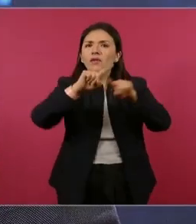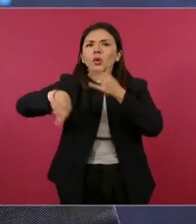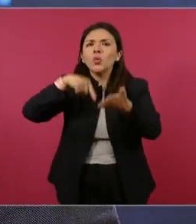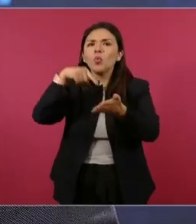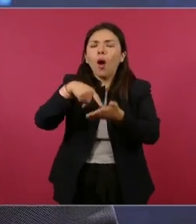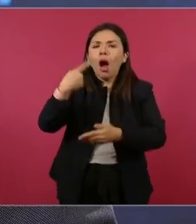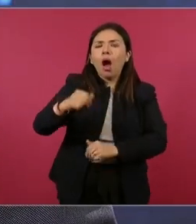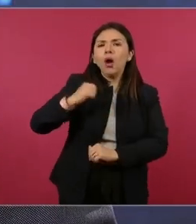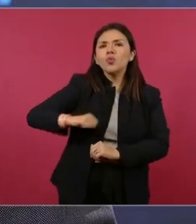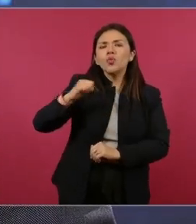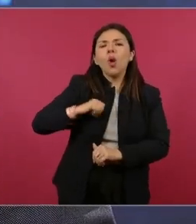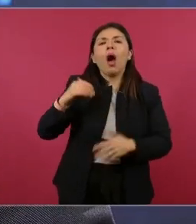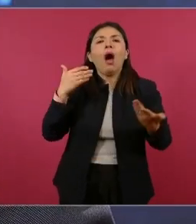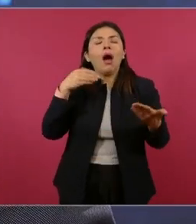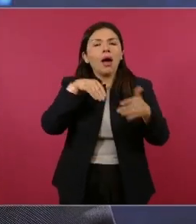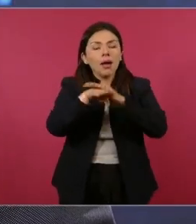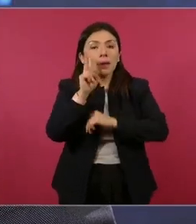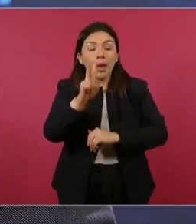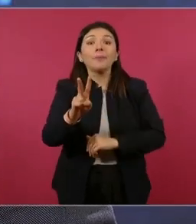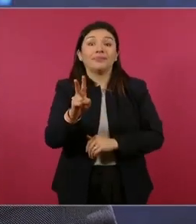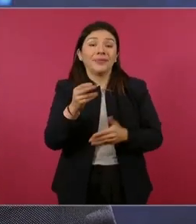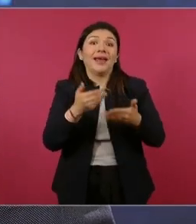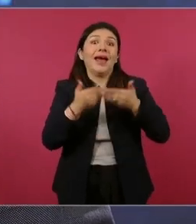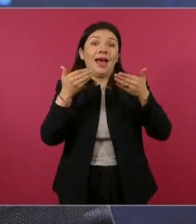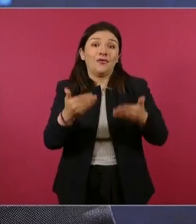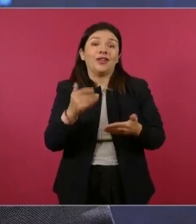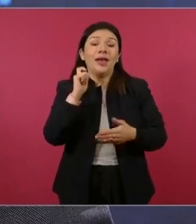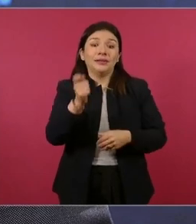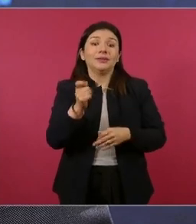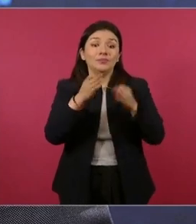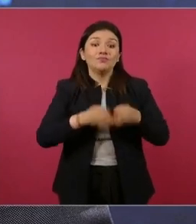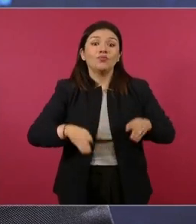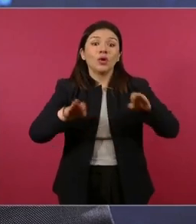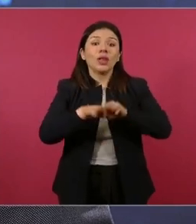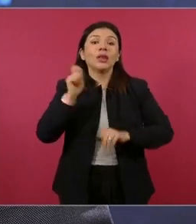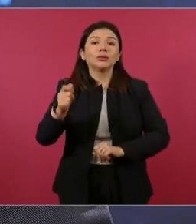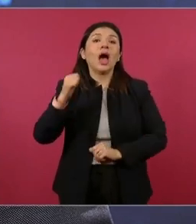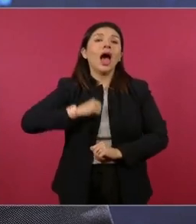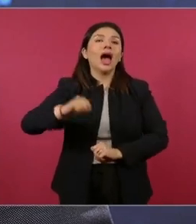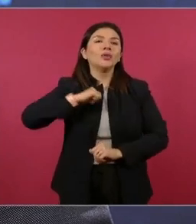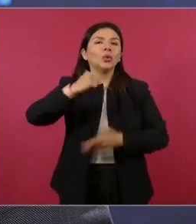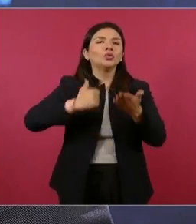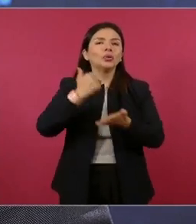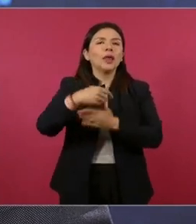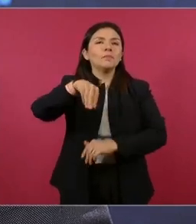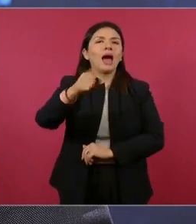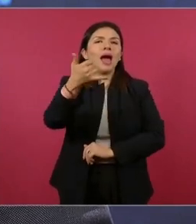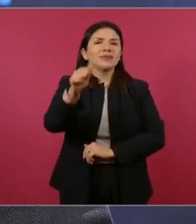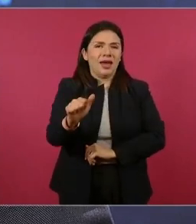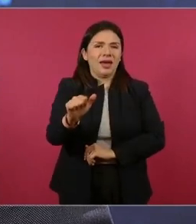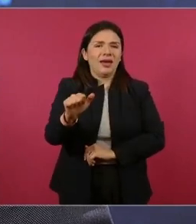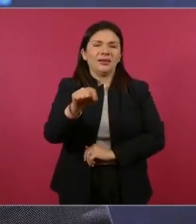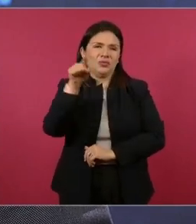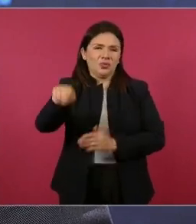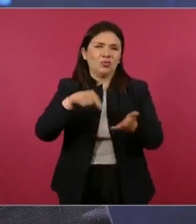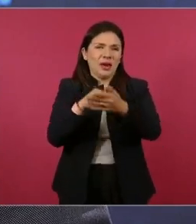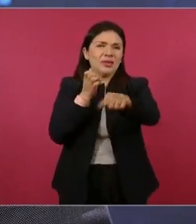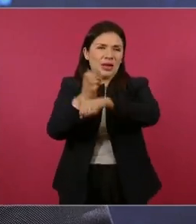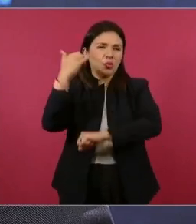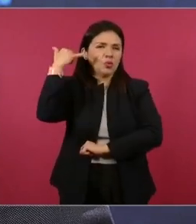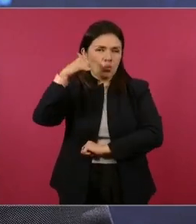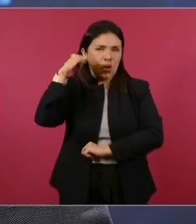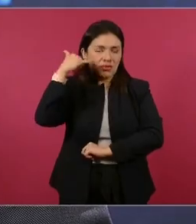arqueológicas. Ahora le corresponde el turno a la antigua ciudad maya de Sayil, en el estado